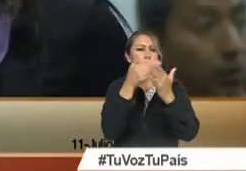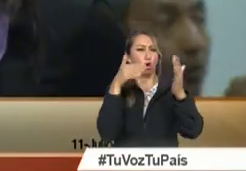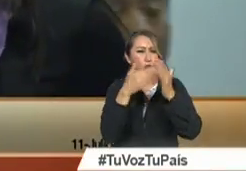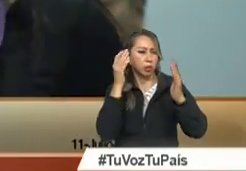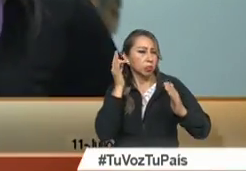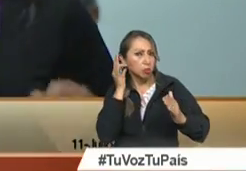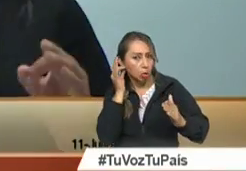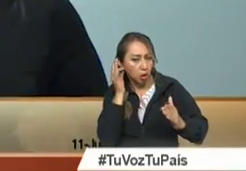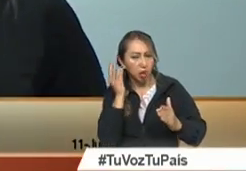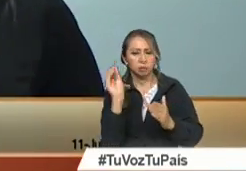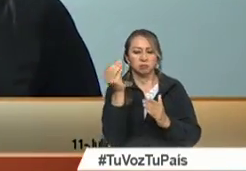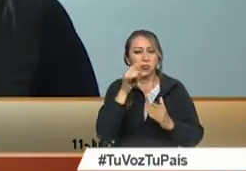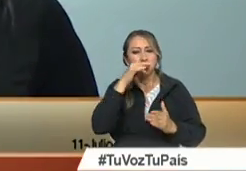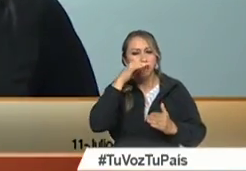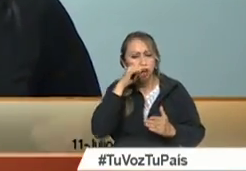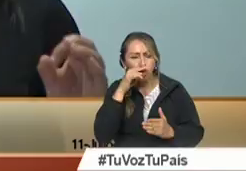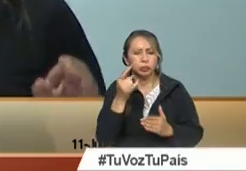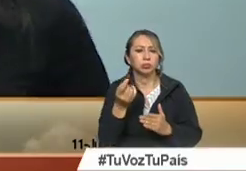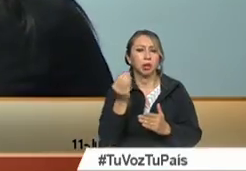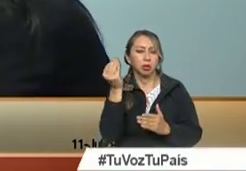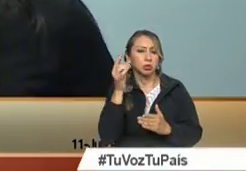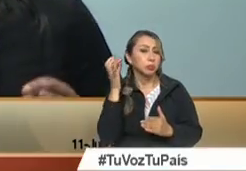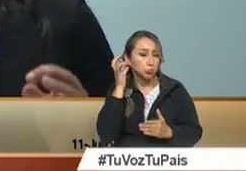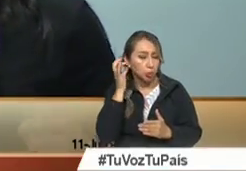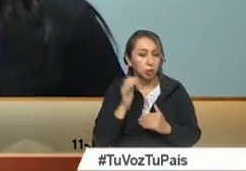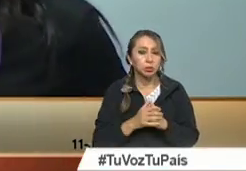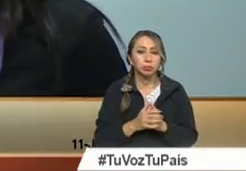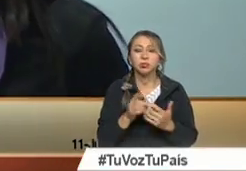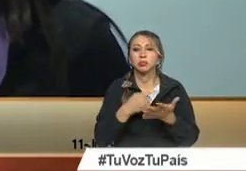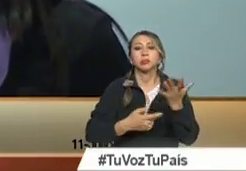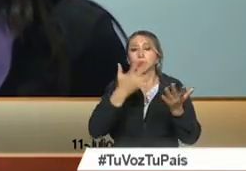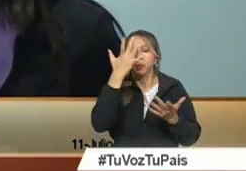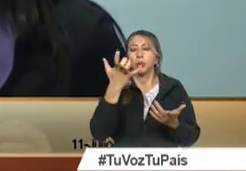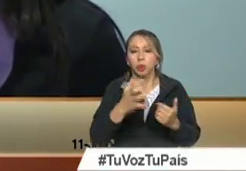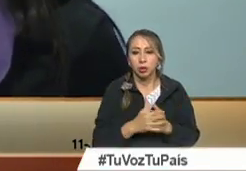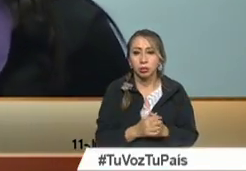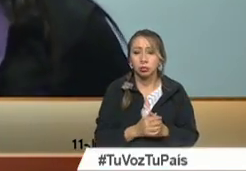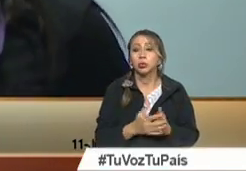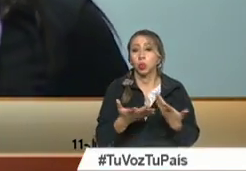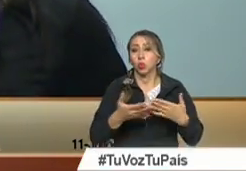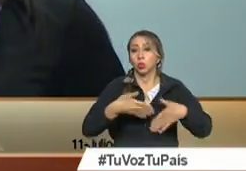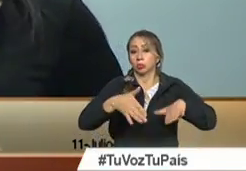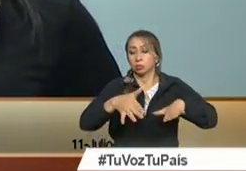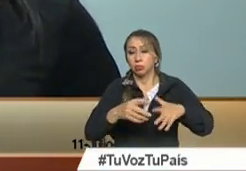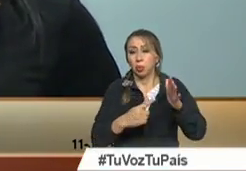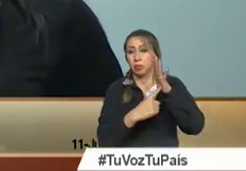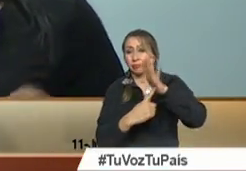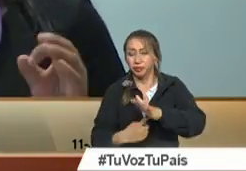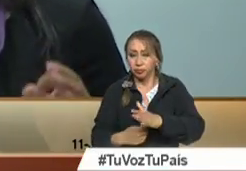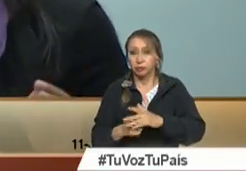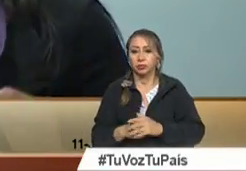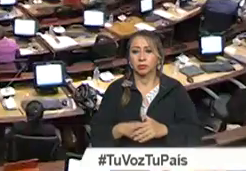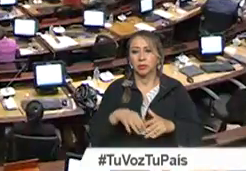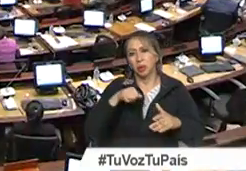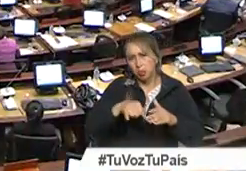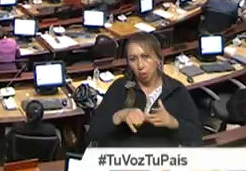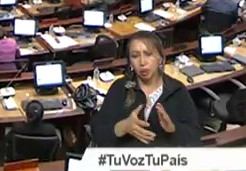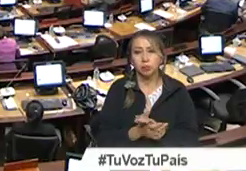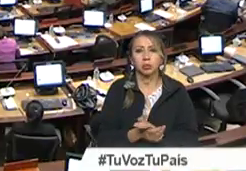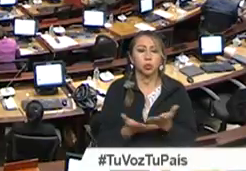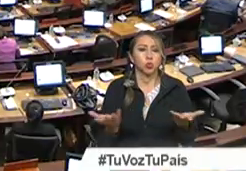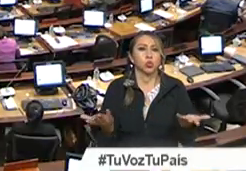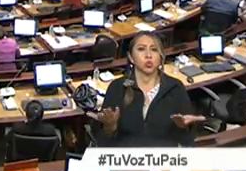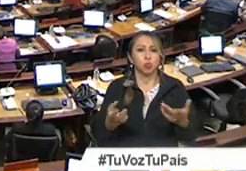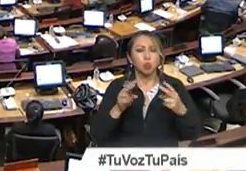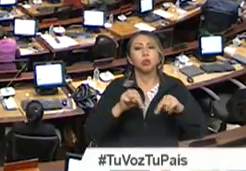adolescentes y mujeres del ecuador mónica alemana argumentó que las manifestaciones sexistas y los índices de femicidio son algunos de los hechos que han naturalizado